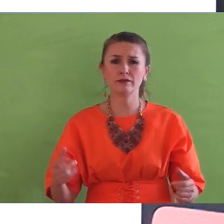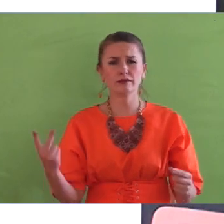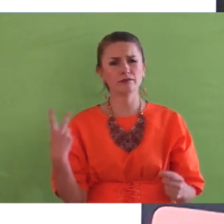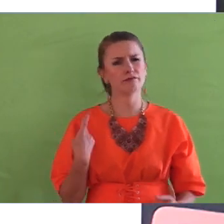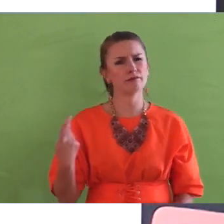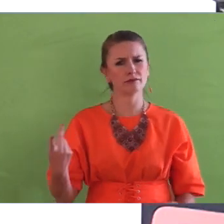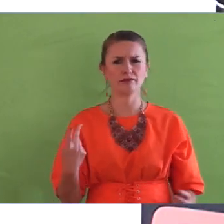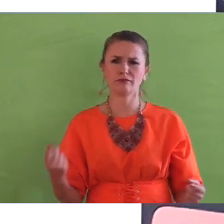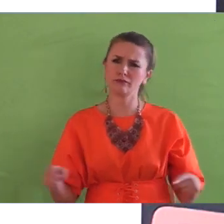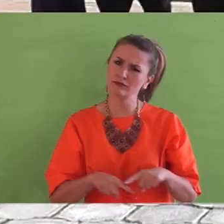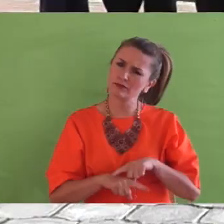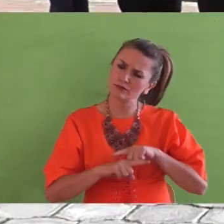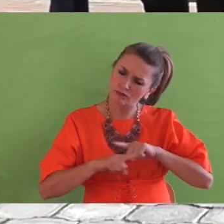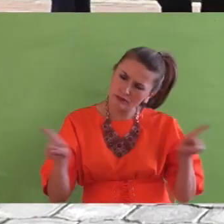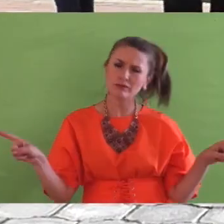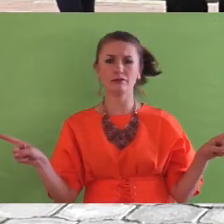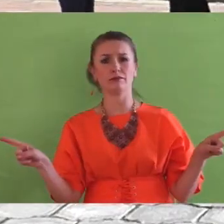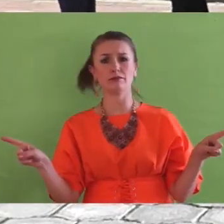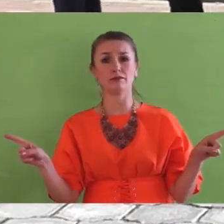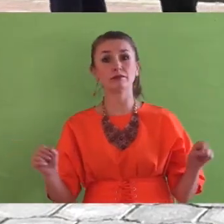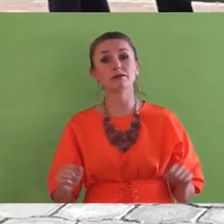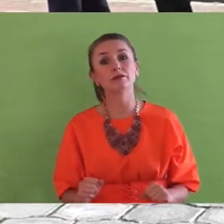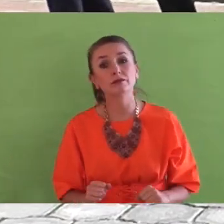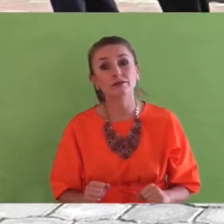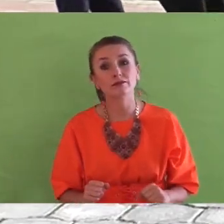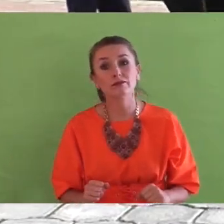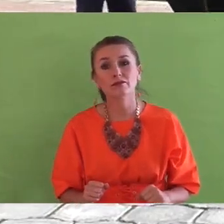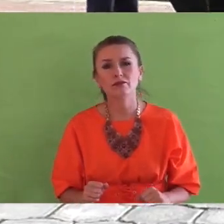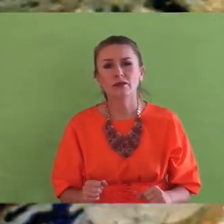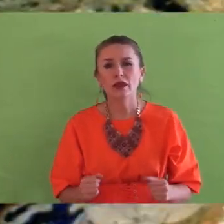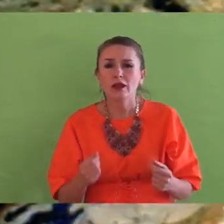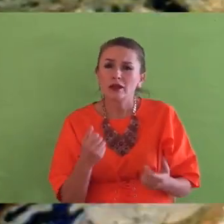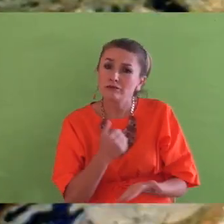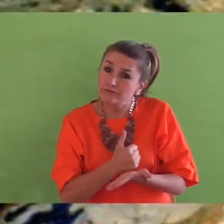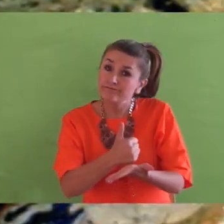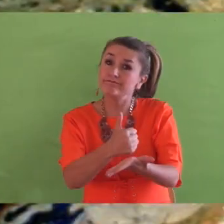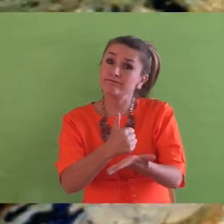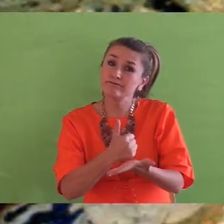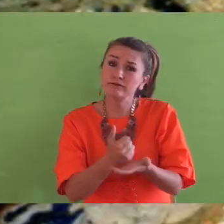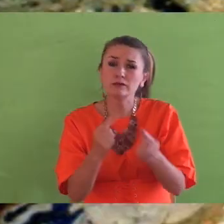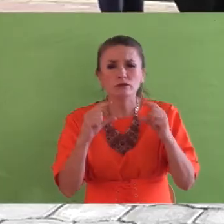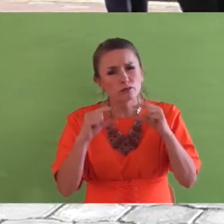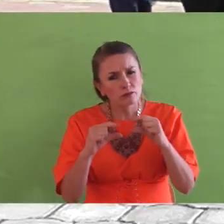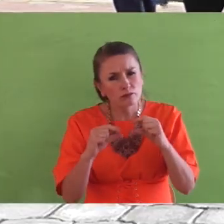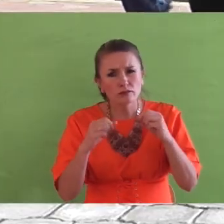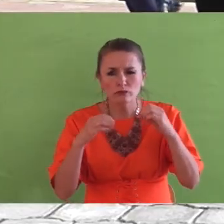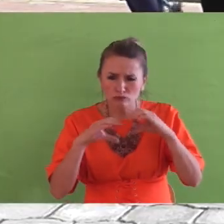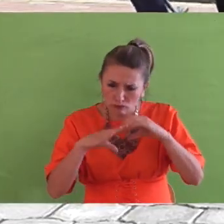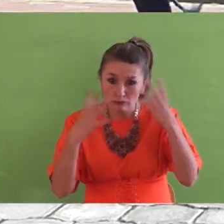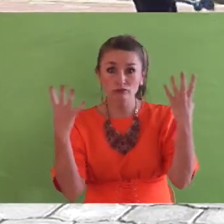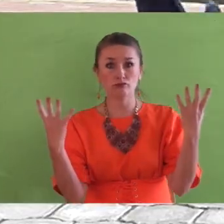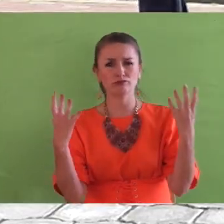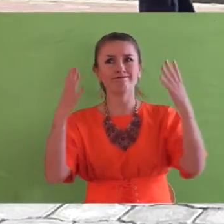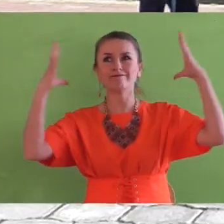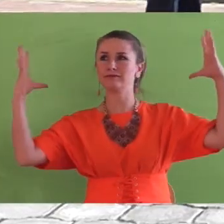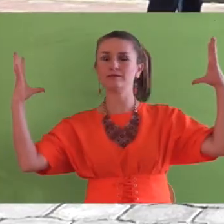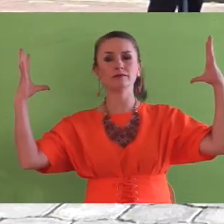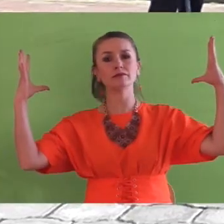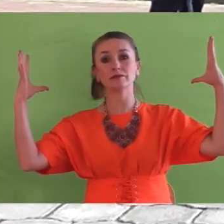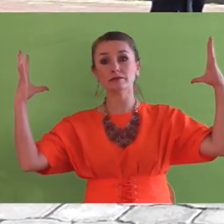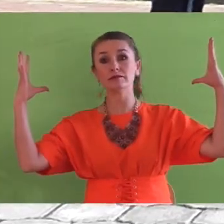Hay que acortar las brechas desiguales, que beneficia a pocos